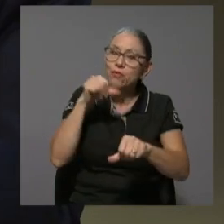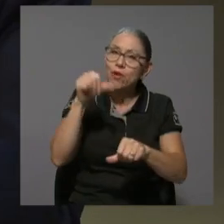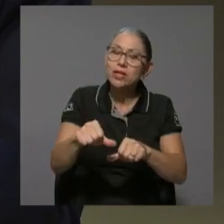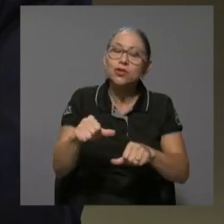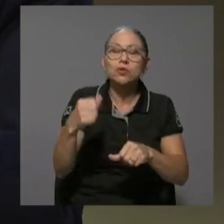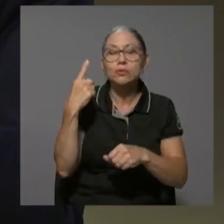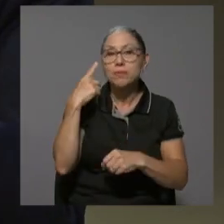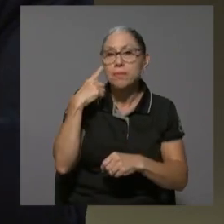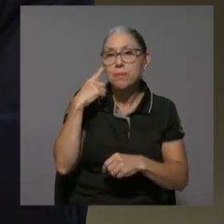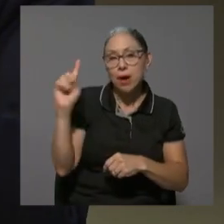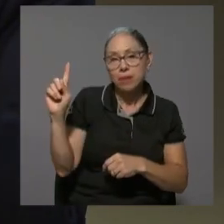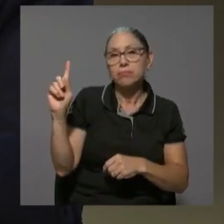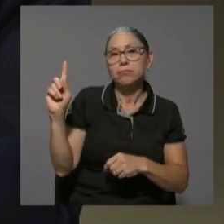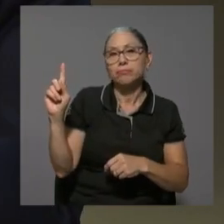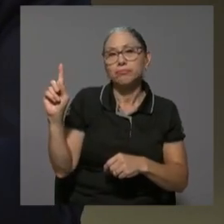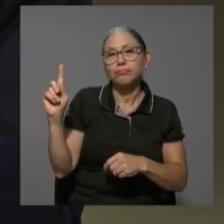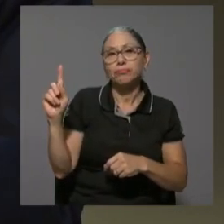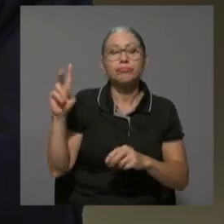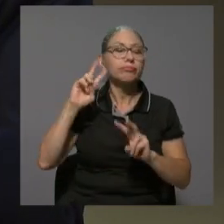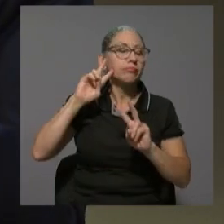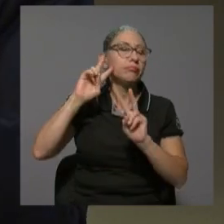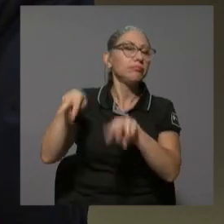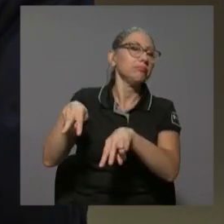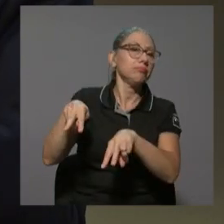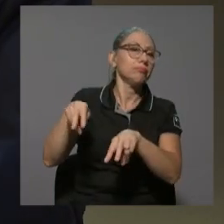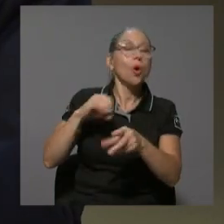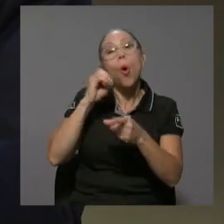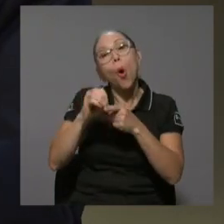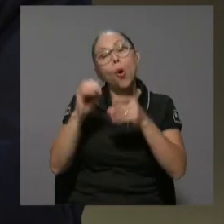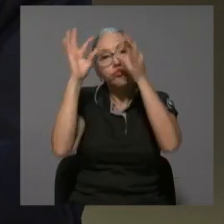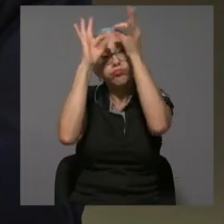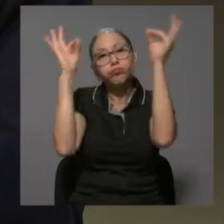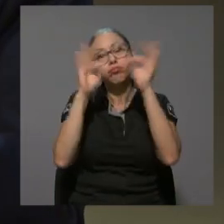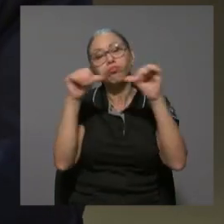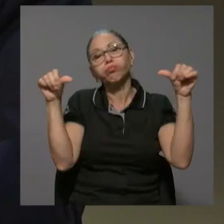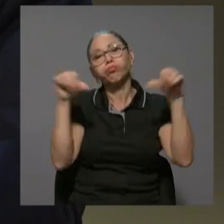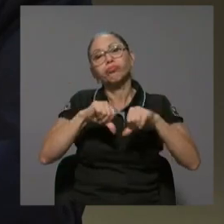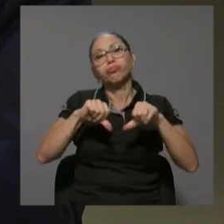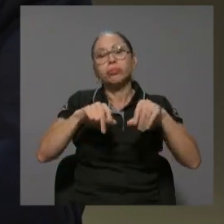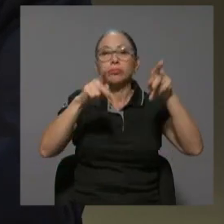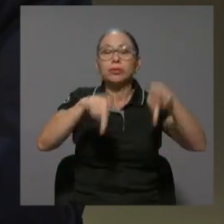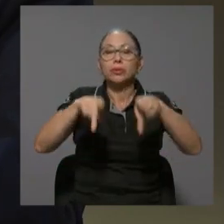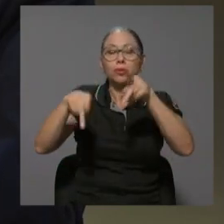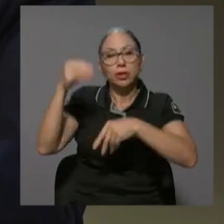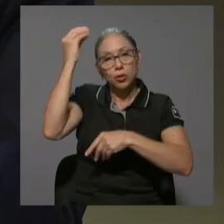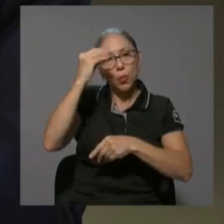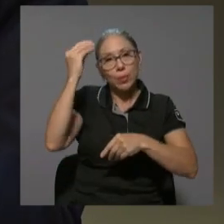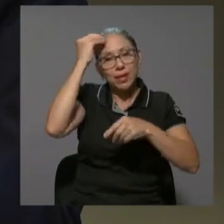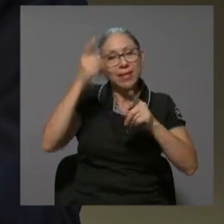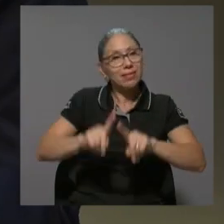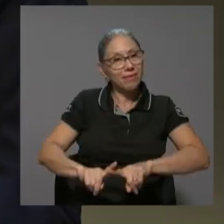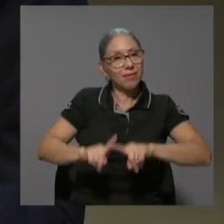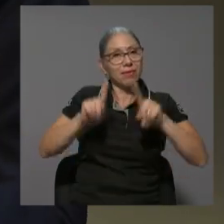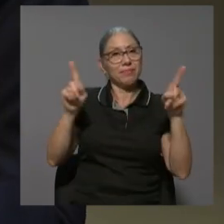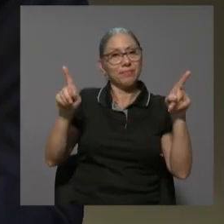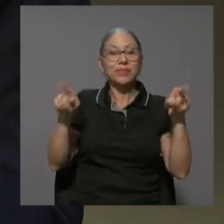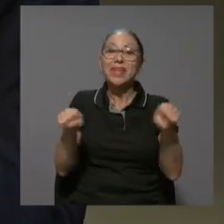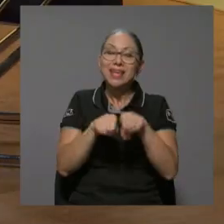desestimar o desprestigiar a quienes opinan distintos, y también muchas veces